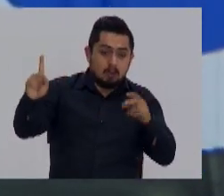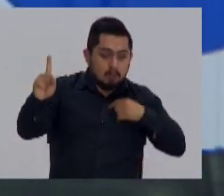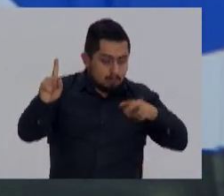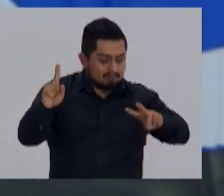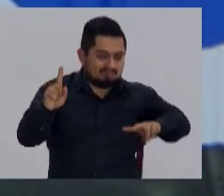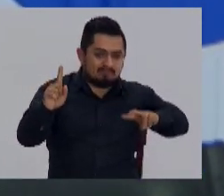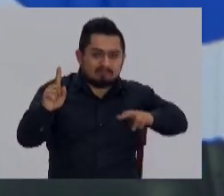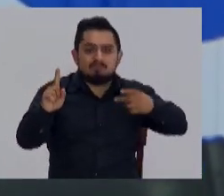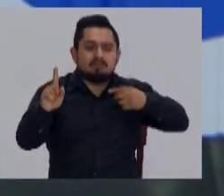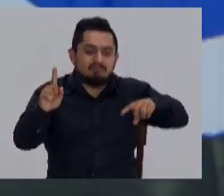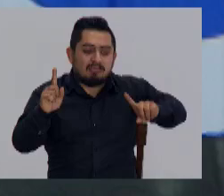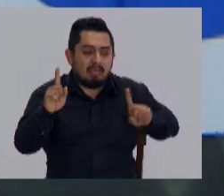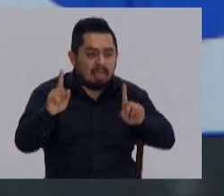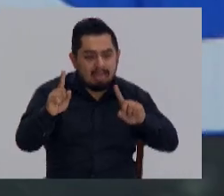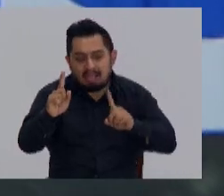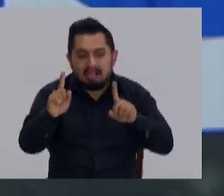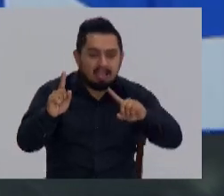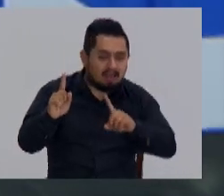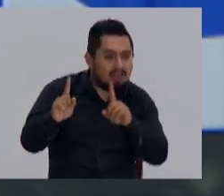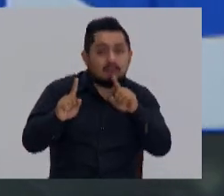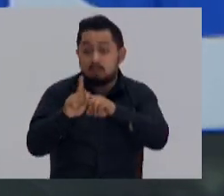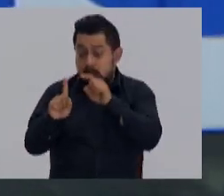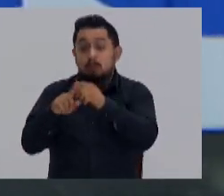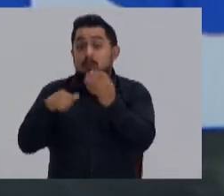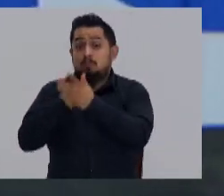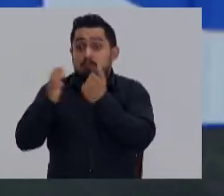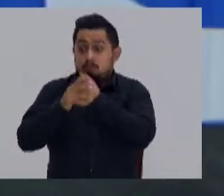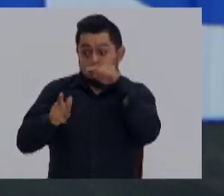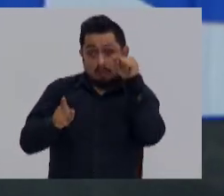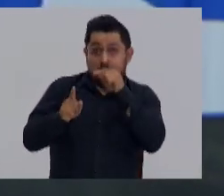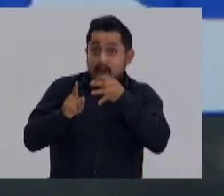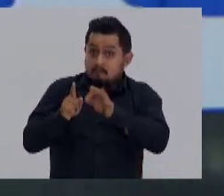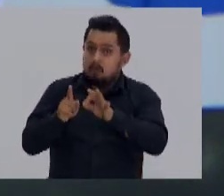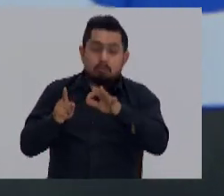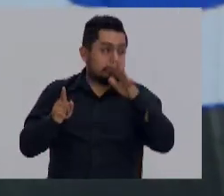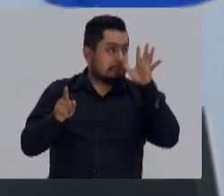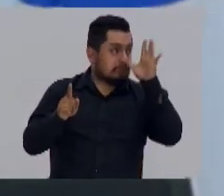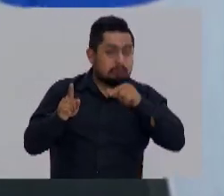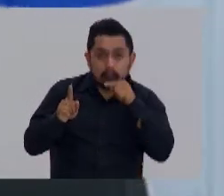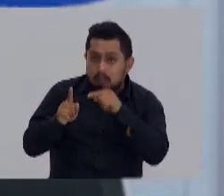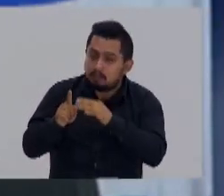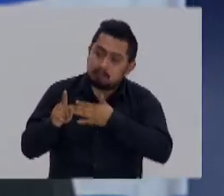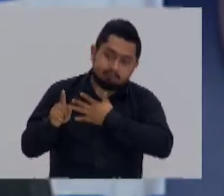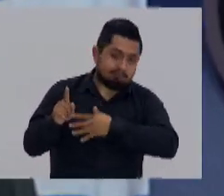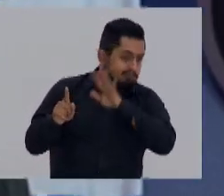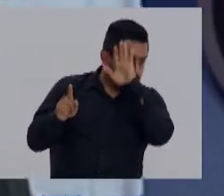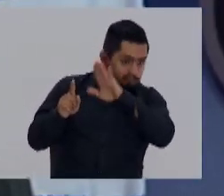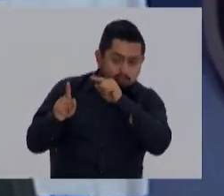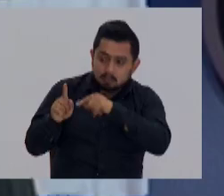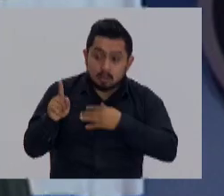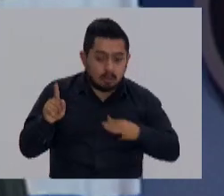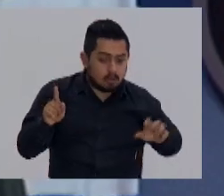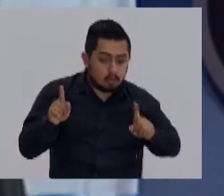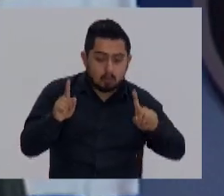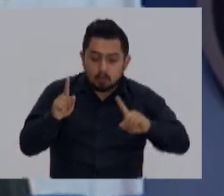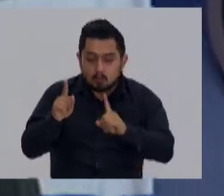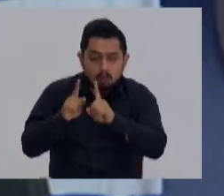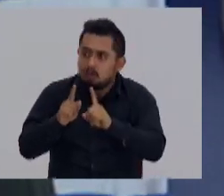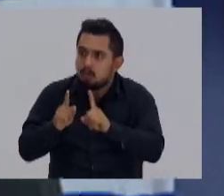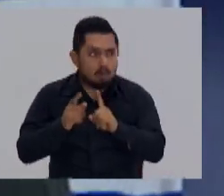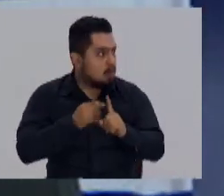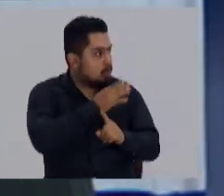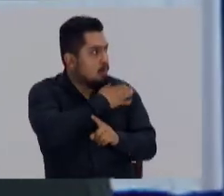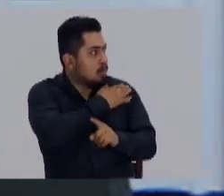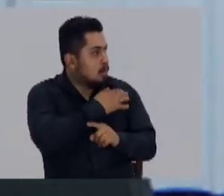muchos problemas en la familia y en el estilo como él había servido a Dios dentro del templo. Y le dice: ¿me